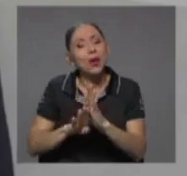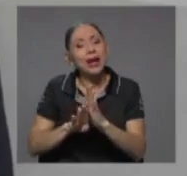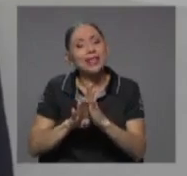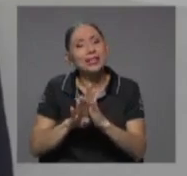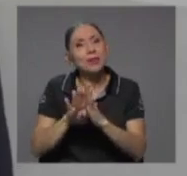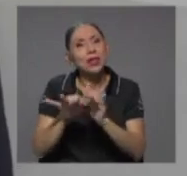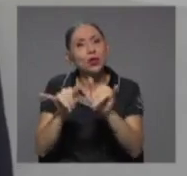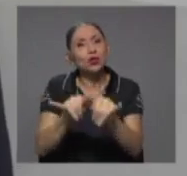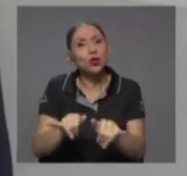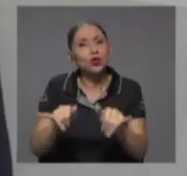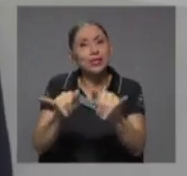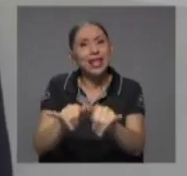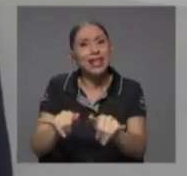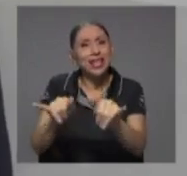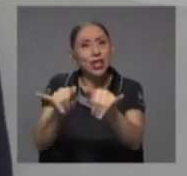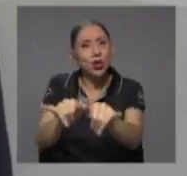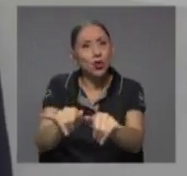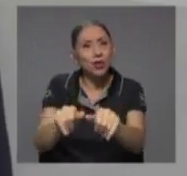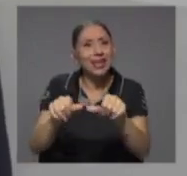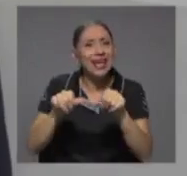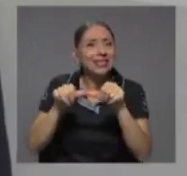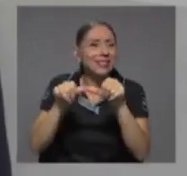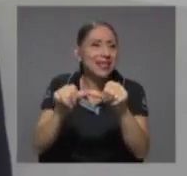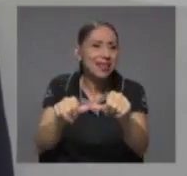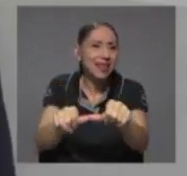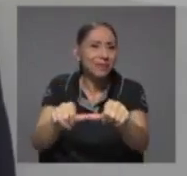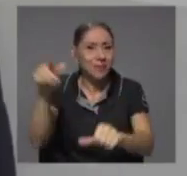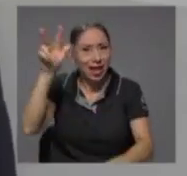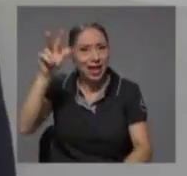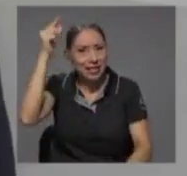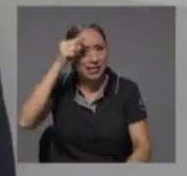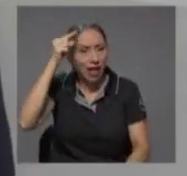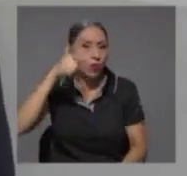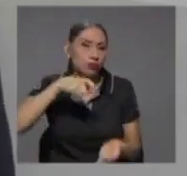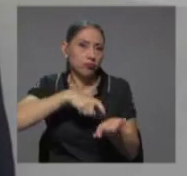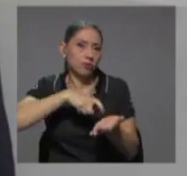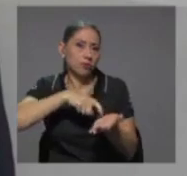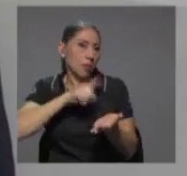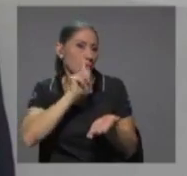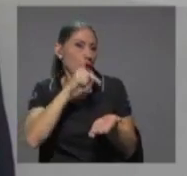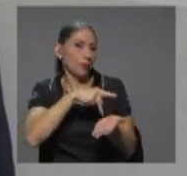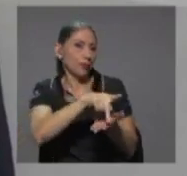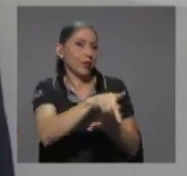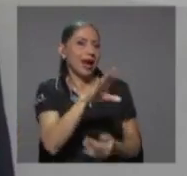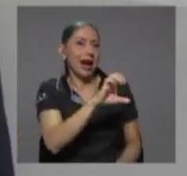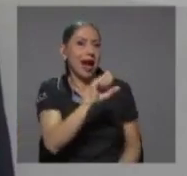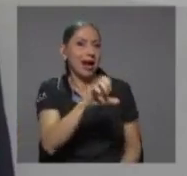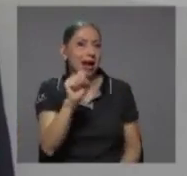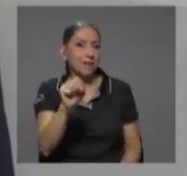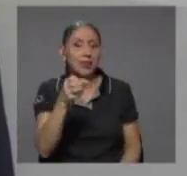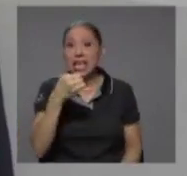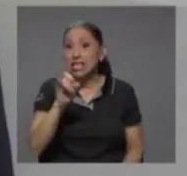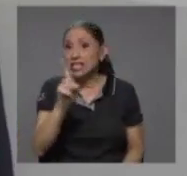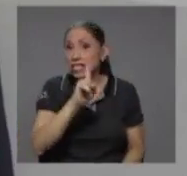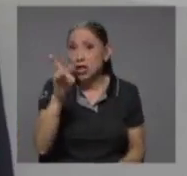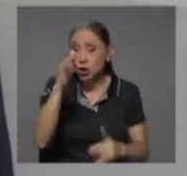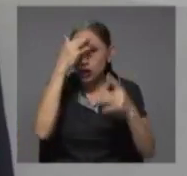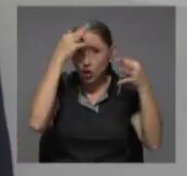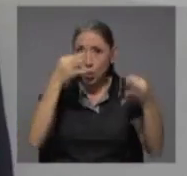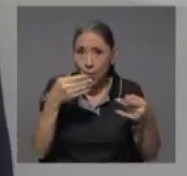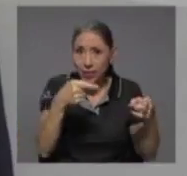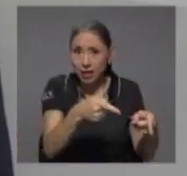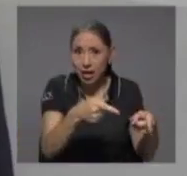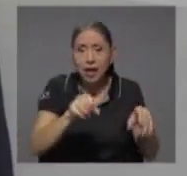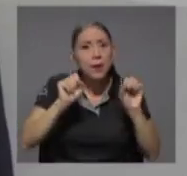caja registra como deuda con el Estado, ¿verdad? Porque esto, si no se toman medidas remediales, podría seguir en